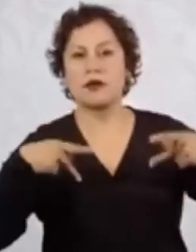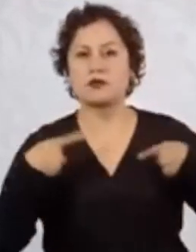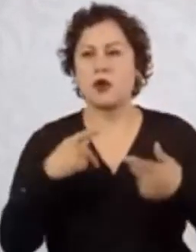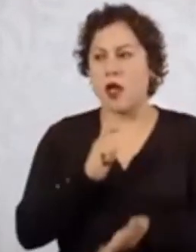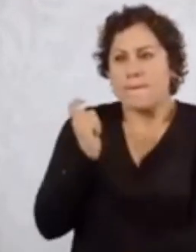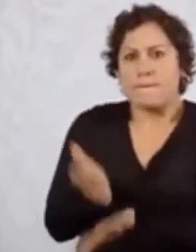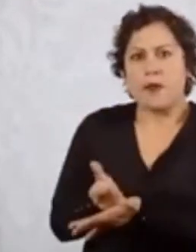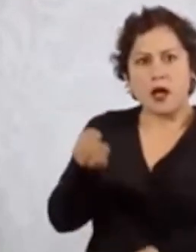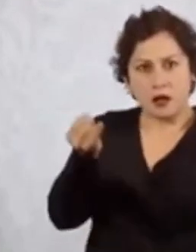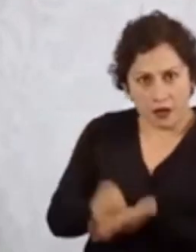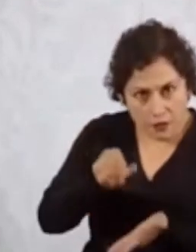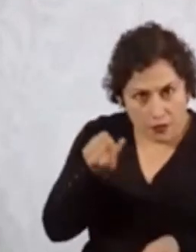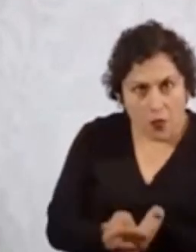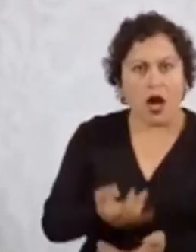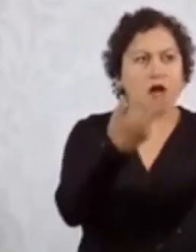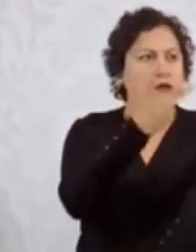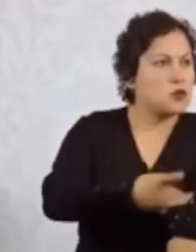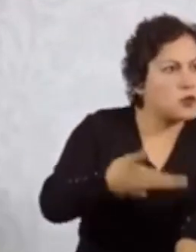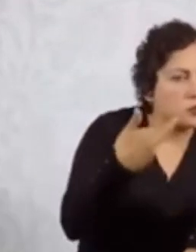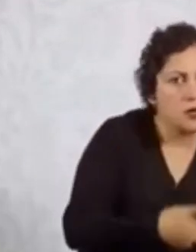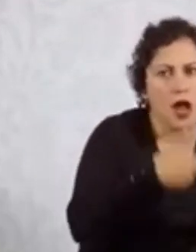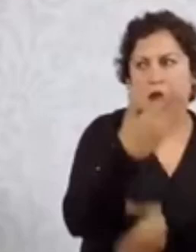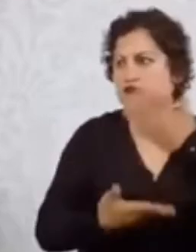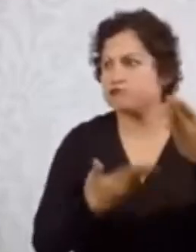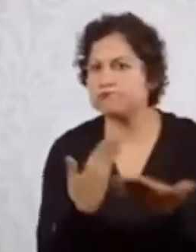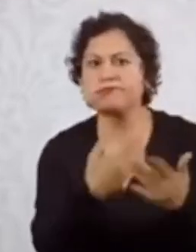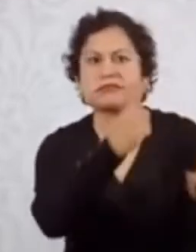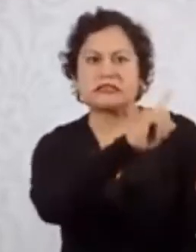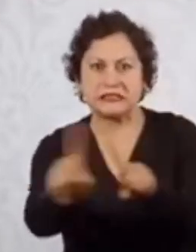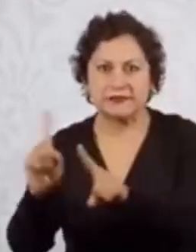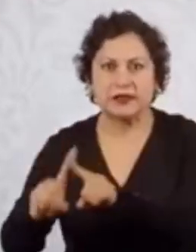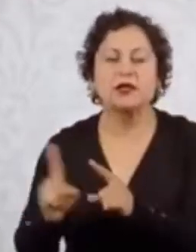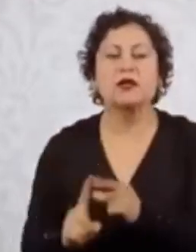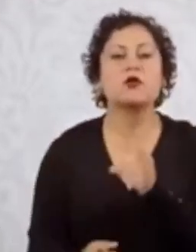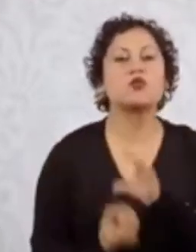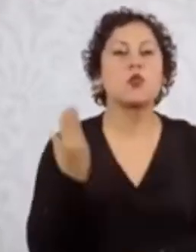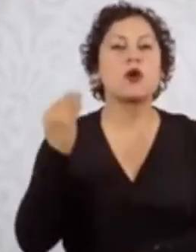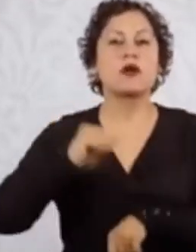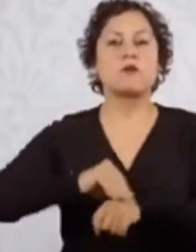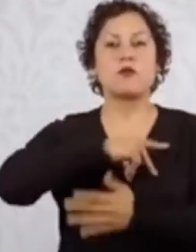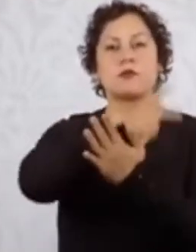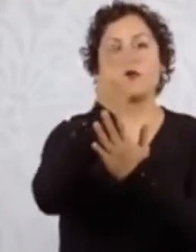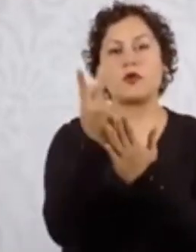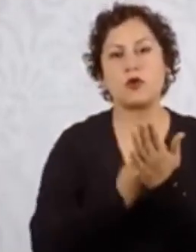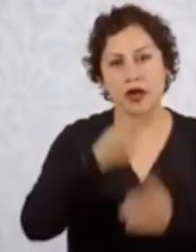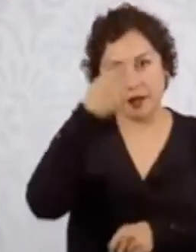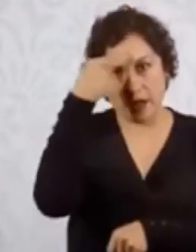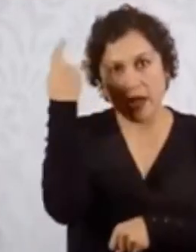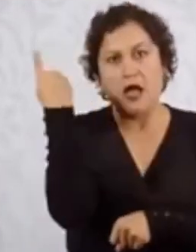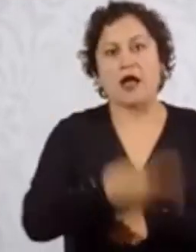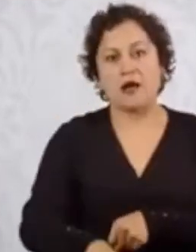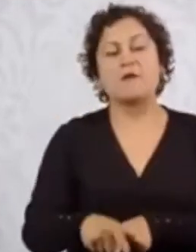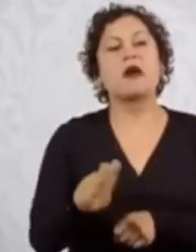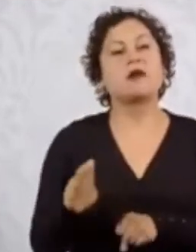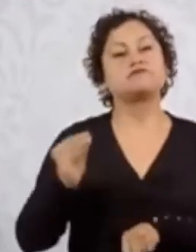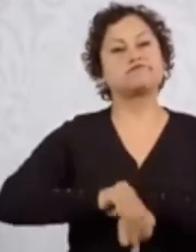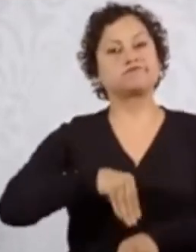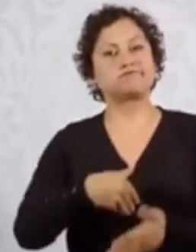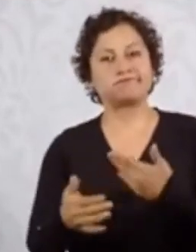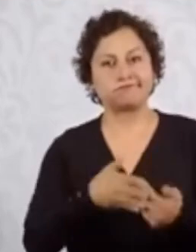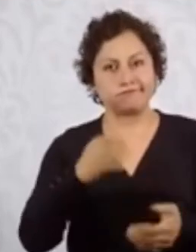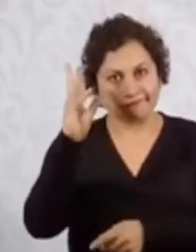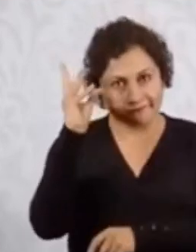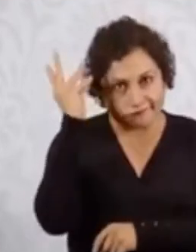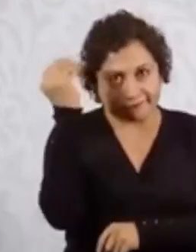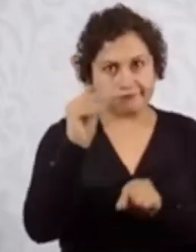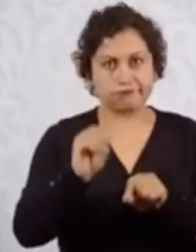mexicano que implementó el presidente López Obrador en cuanto a sus políticas sociales. Y habla de cómo es que el capitalismo generalmente va